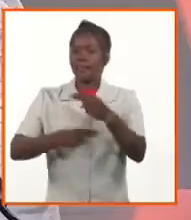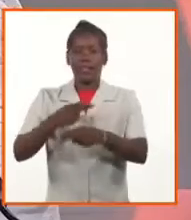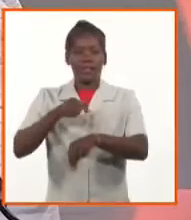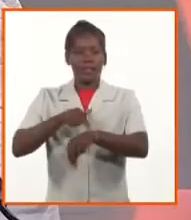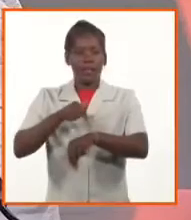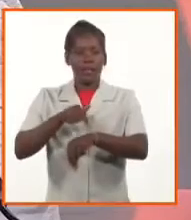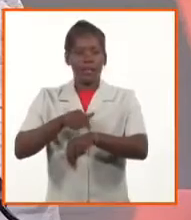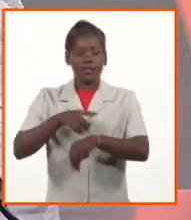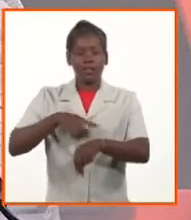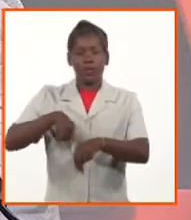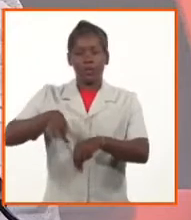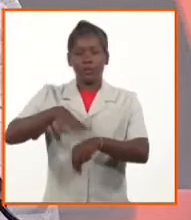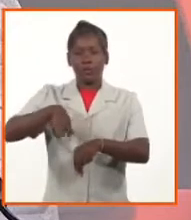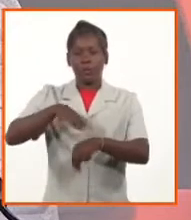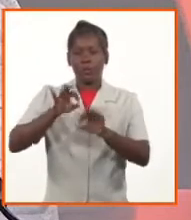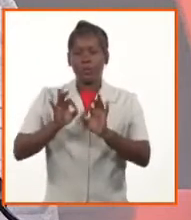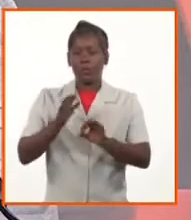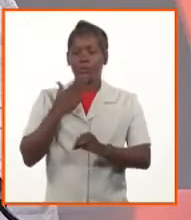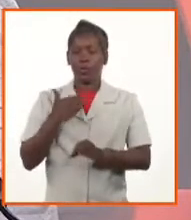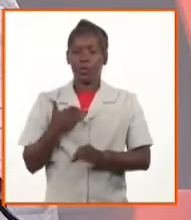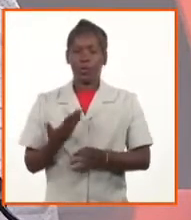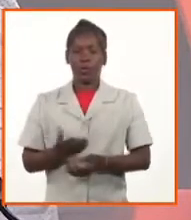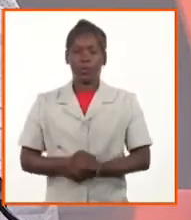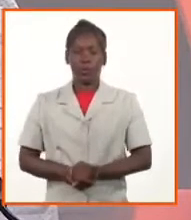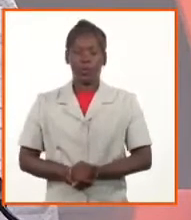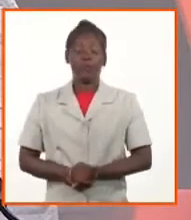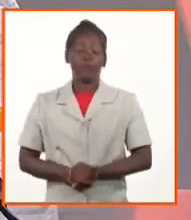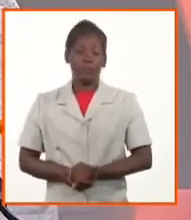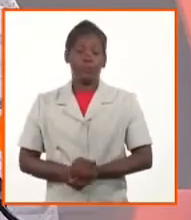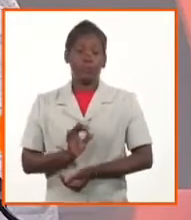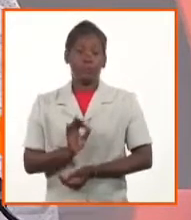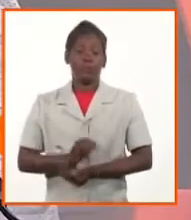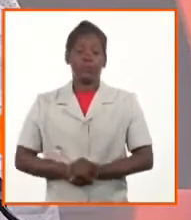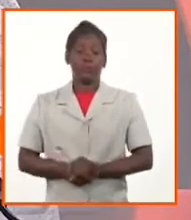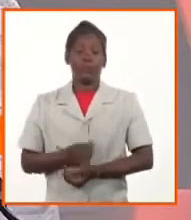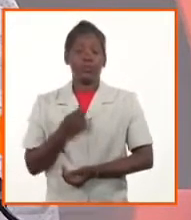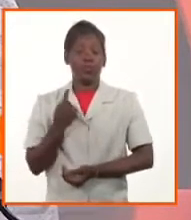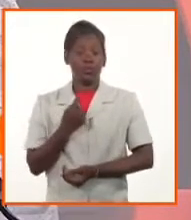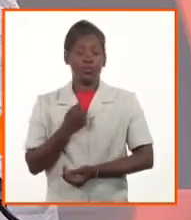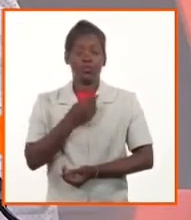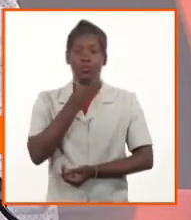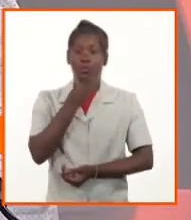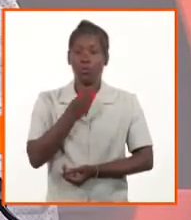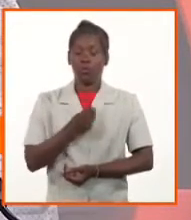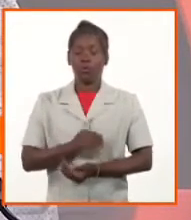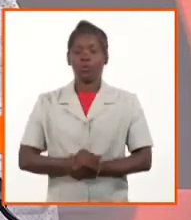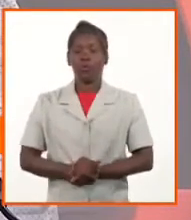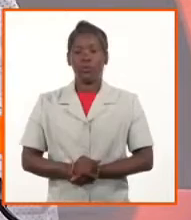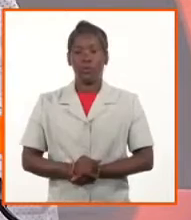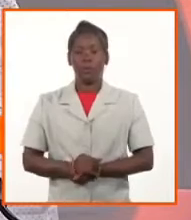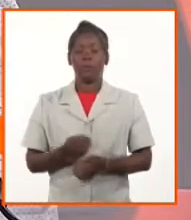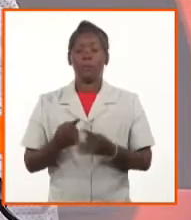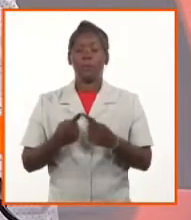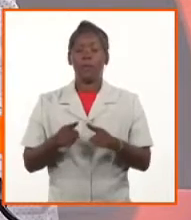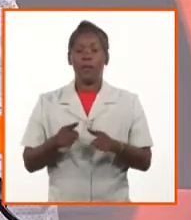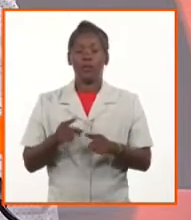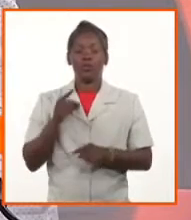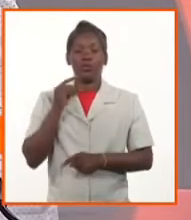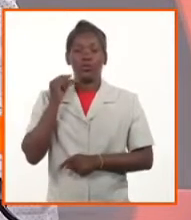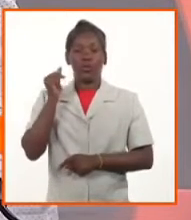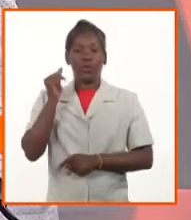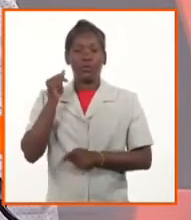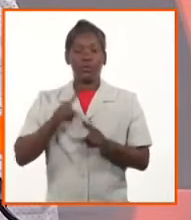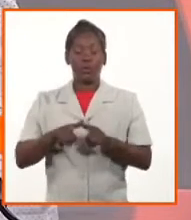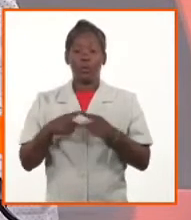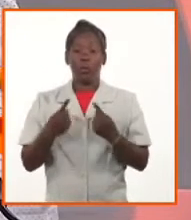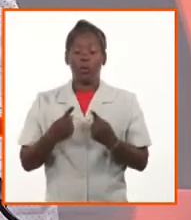Randy, nosotros sin duda alguna hemos sido jóvenes privilegiados por la cercanía y por la